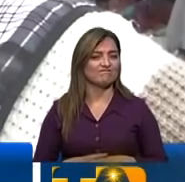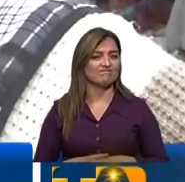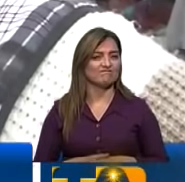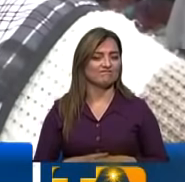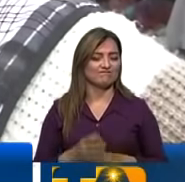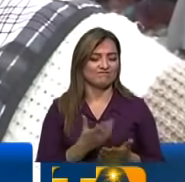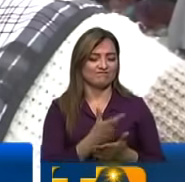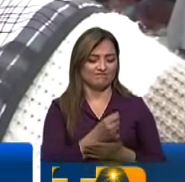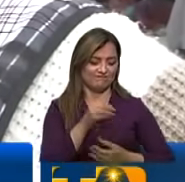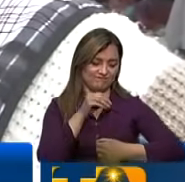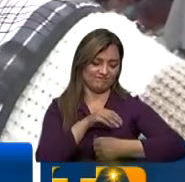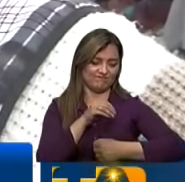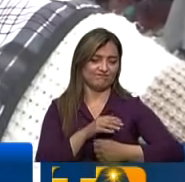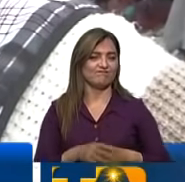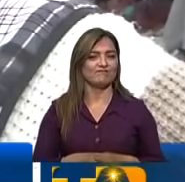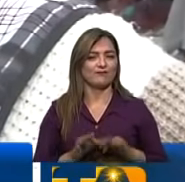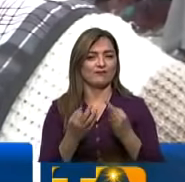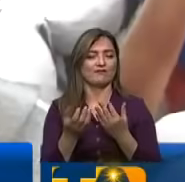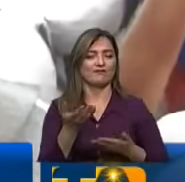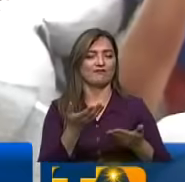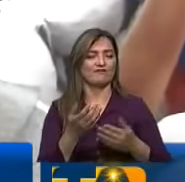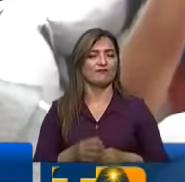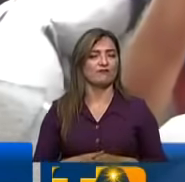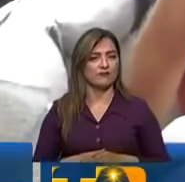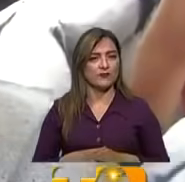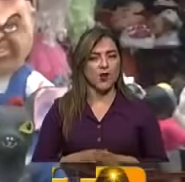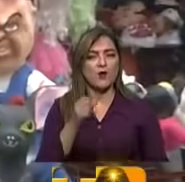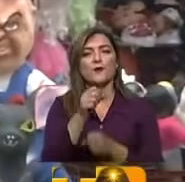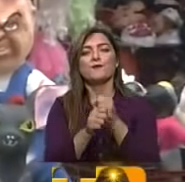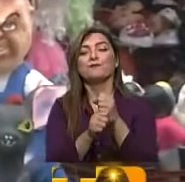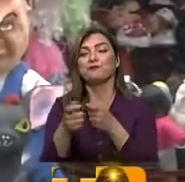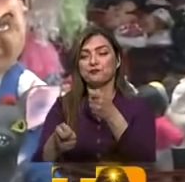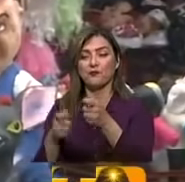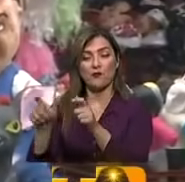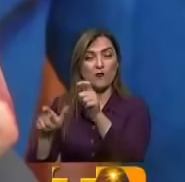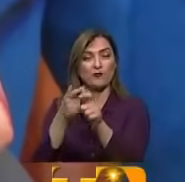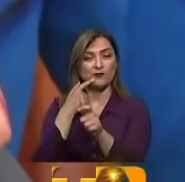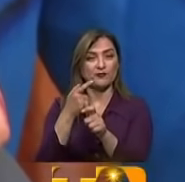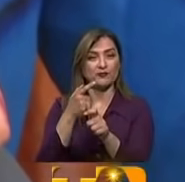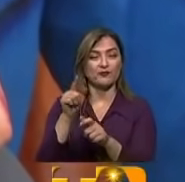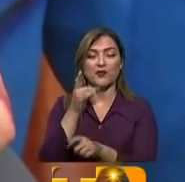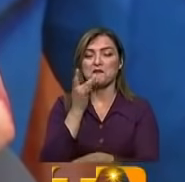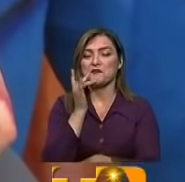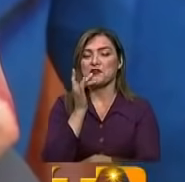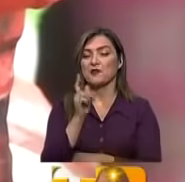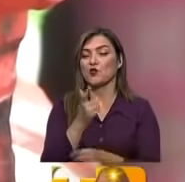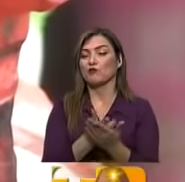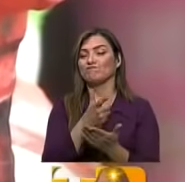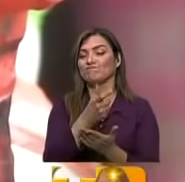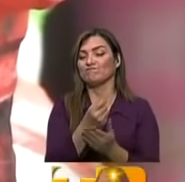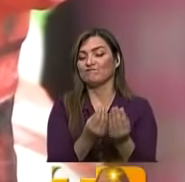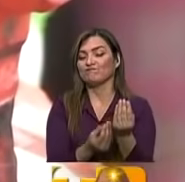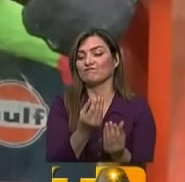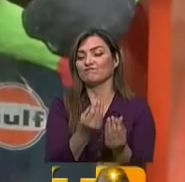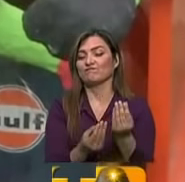comprar su monigote y poder pasar en la familia. Para este año, según los comerciantes, ya hay personajes preferidos por los ciudadanos para